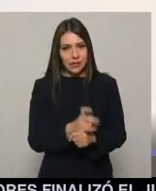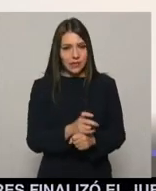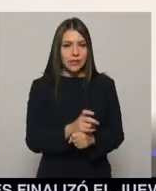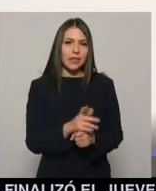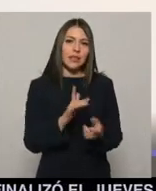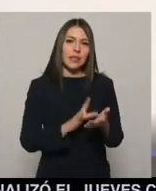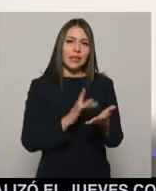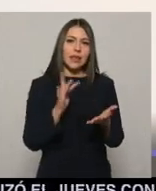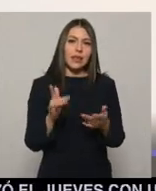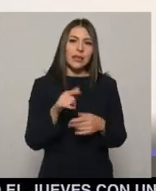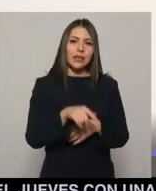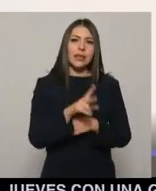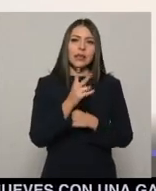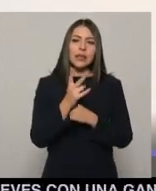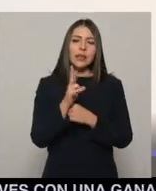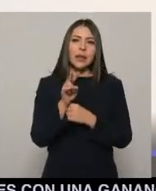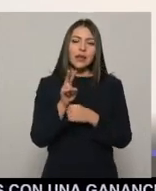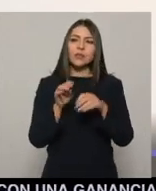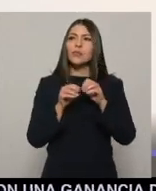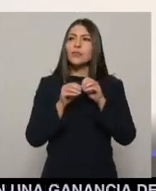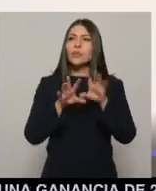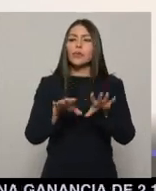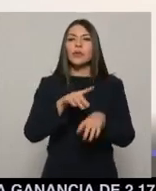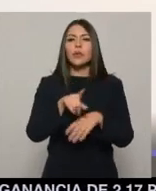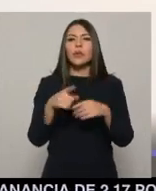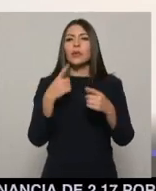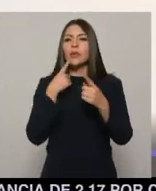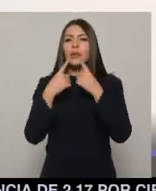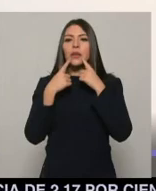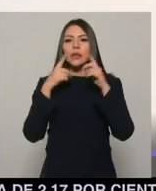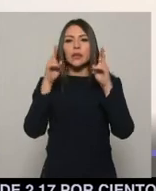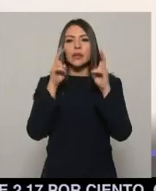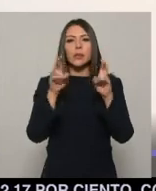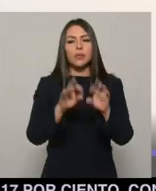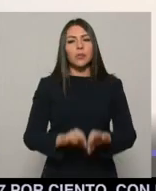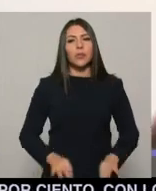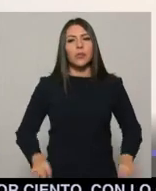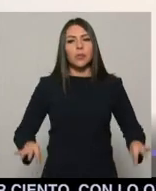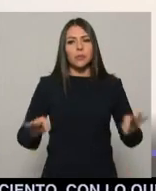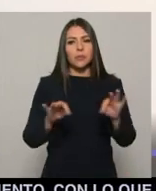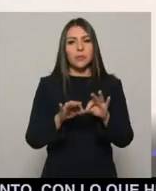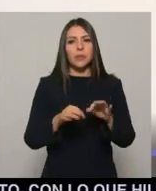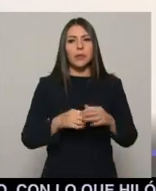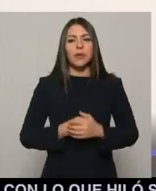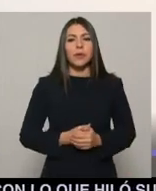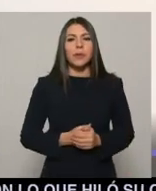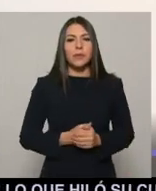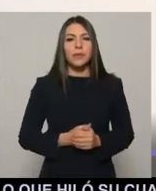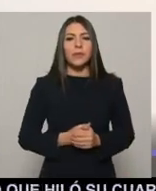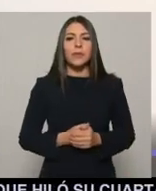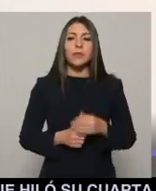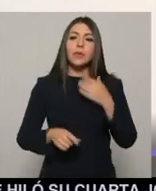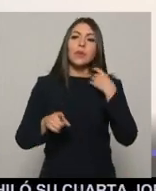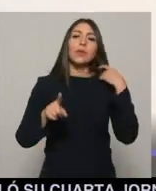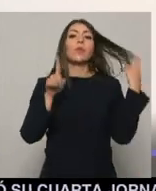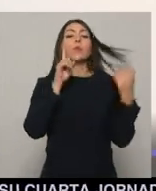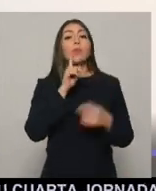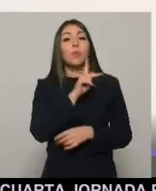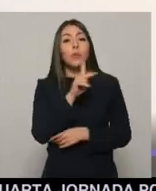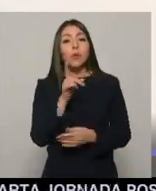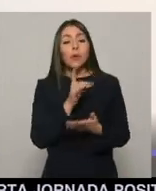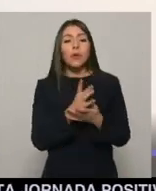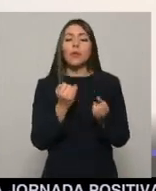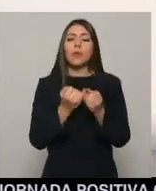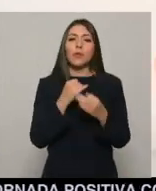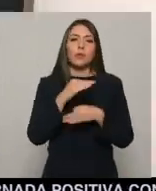tipo de espacios para poder discutir estos temas que son tan apremiantes y tan importantes, ¿no? No solamente para las mujeres, sino para toda